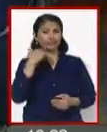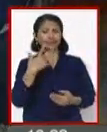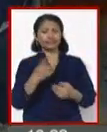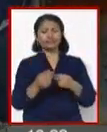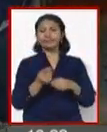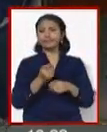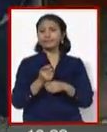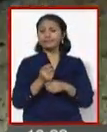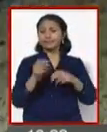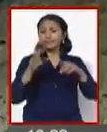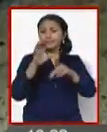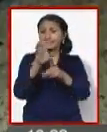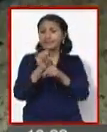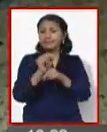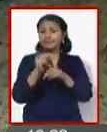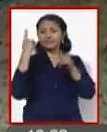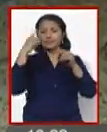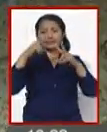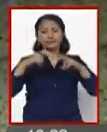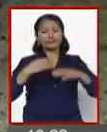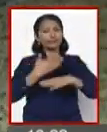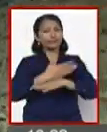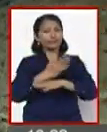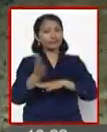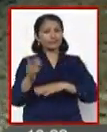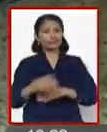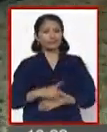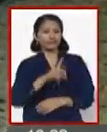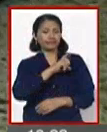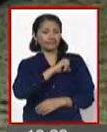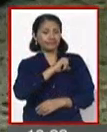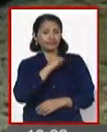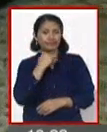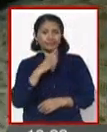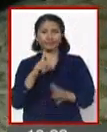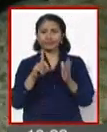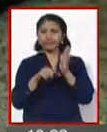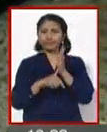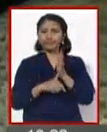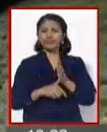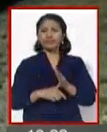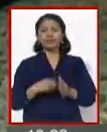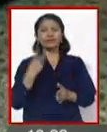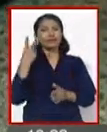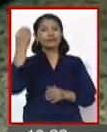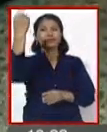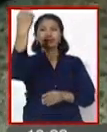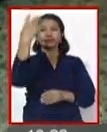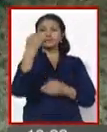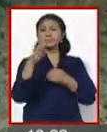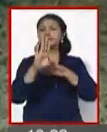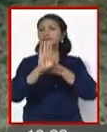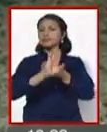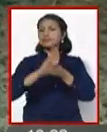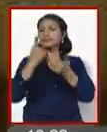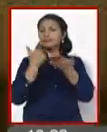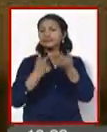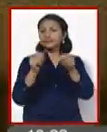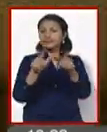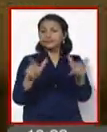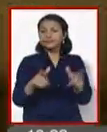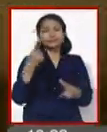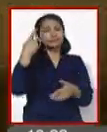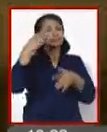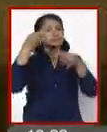encuentra arrestada con fines investigativos y en las próximas horas el organismo operativo de tránsito revisará las cámaras de seguridad que existen en la